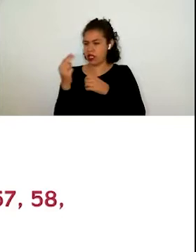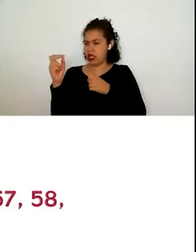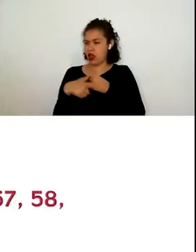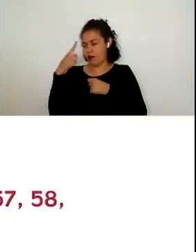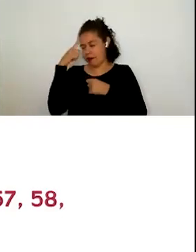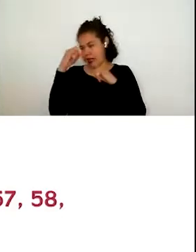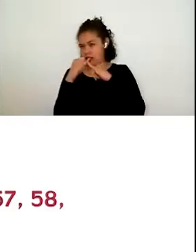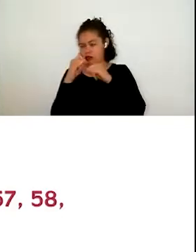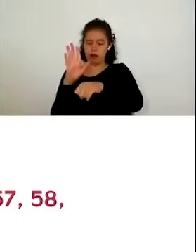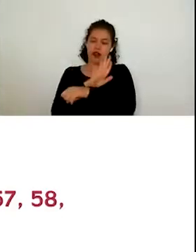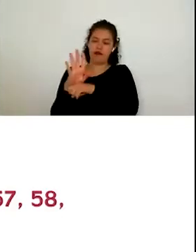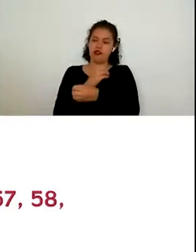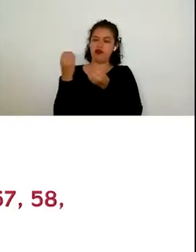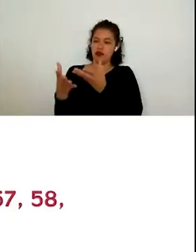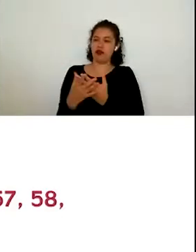institución.